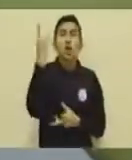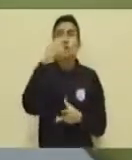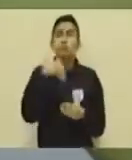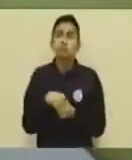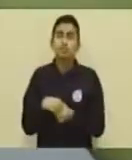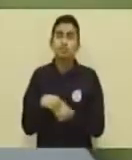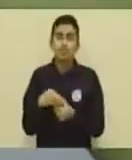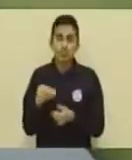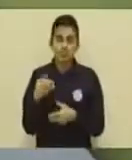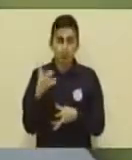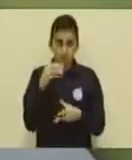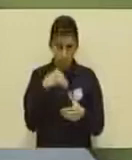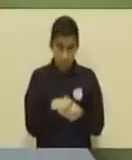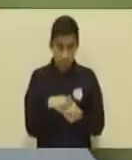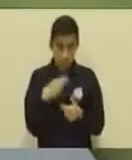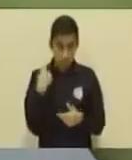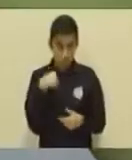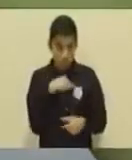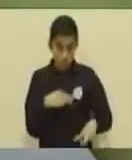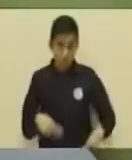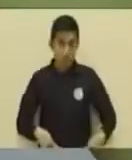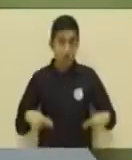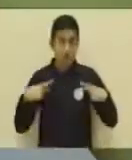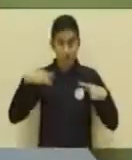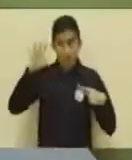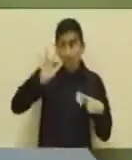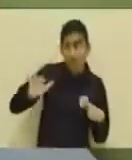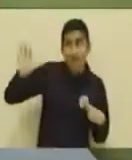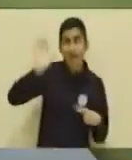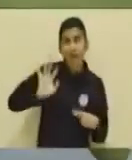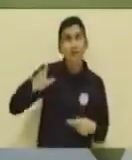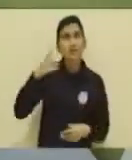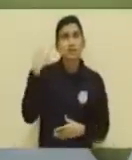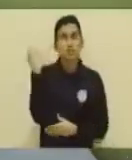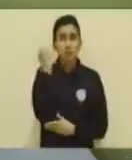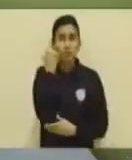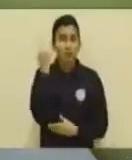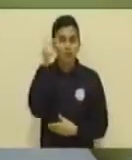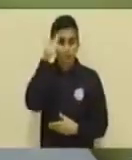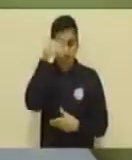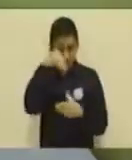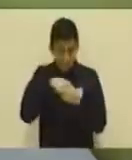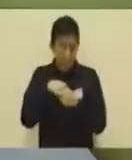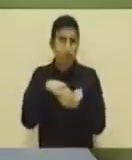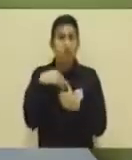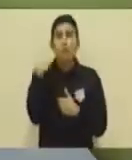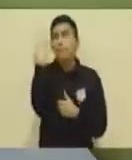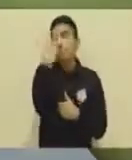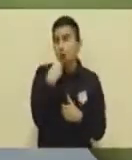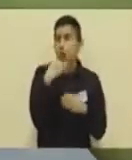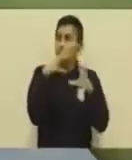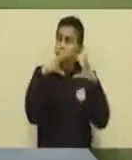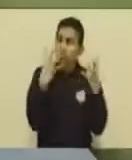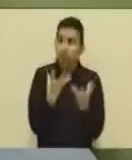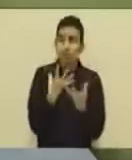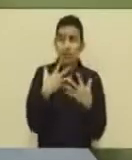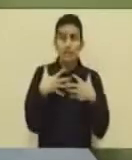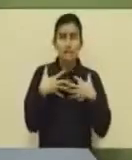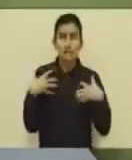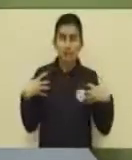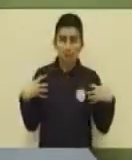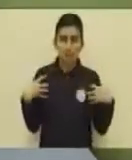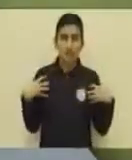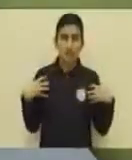nos acontece en nuestra vida cotidiana es parte de este maravilloso mundo de la ciencia